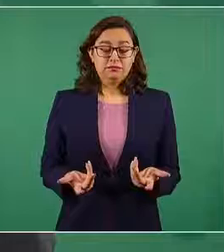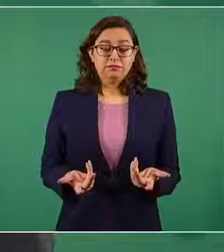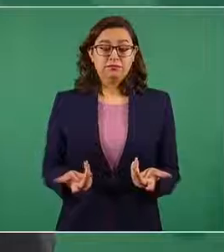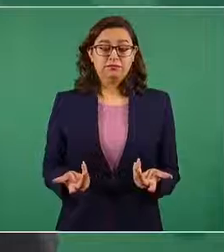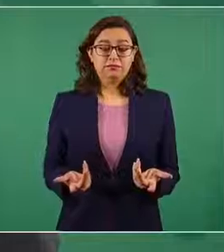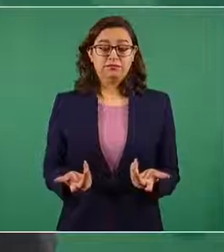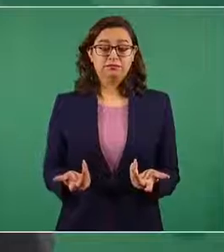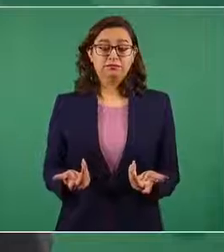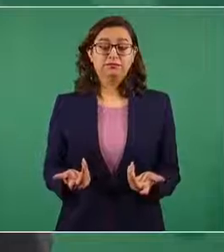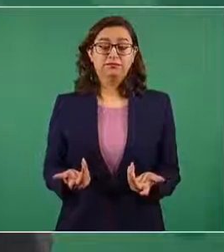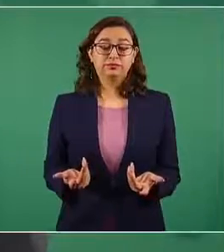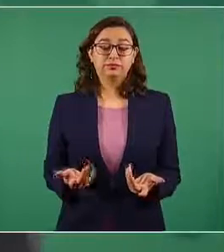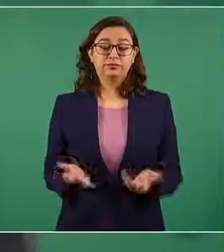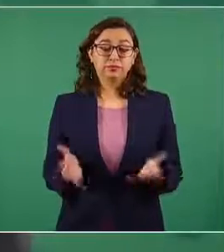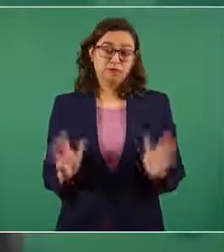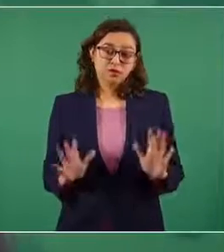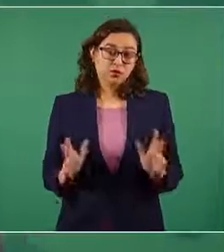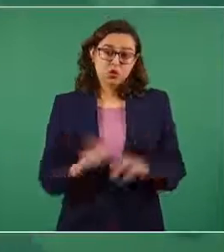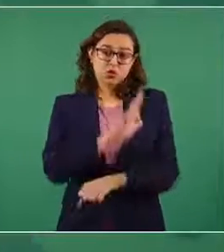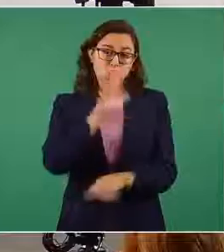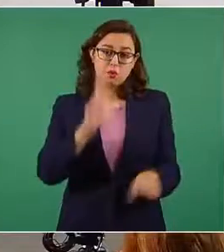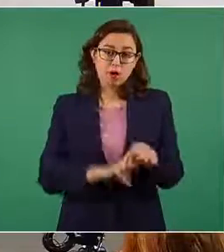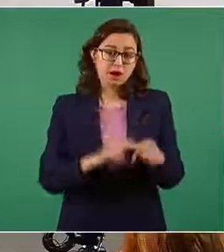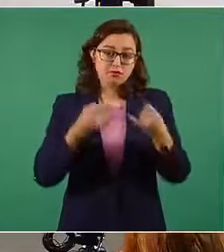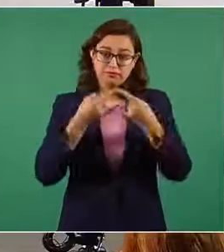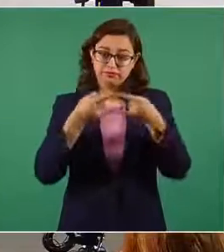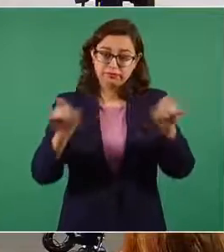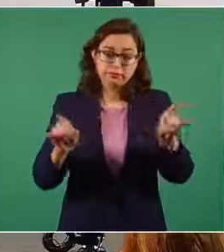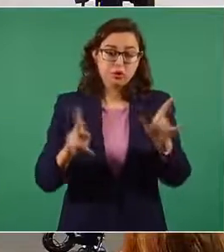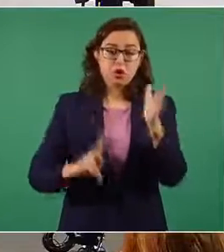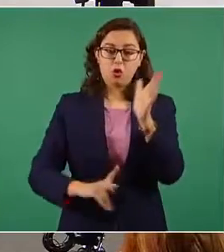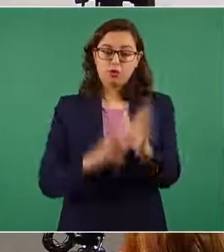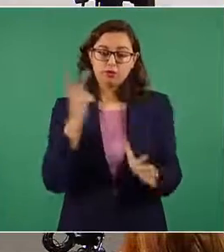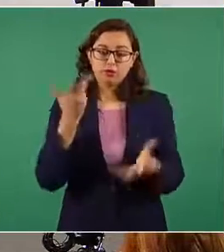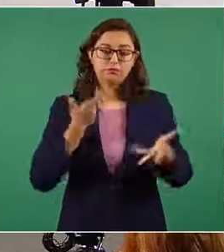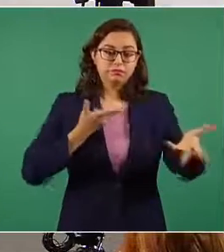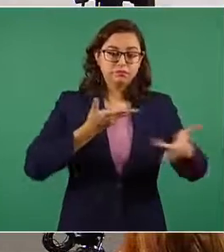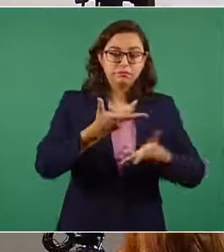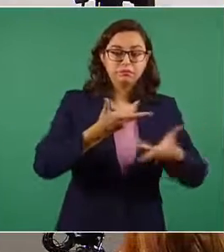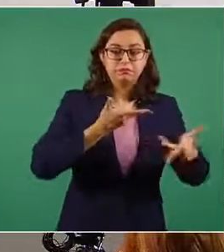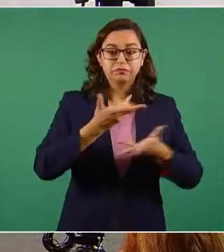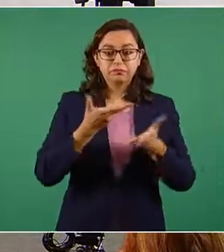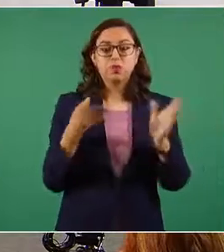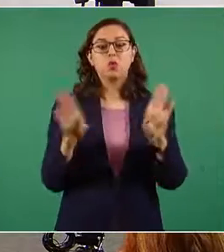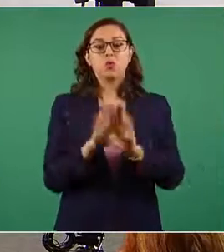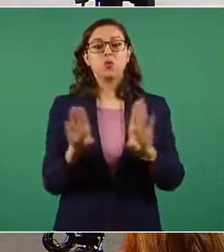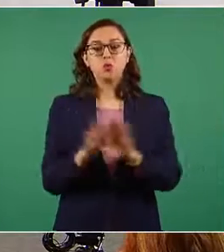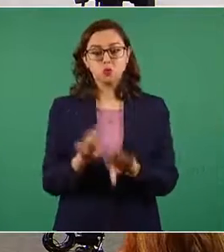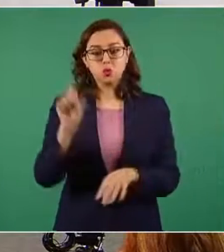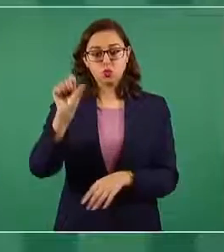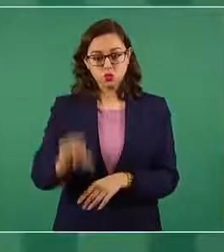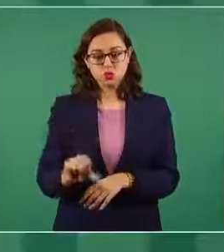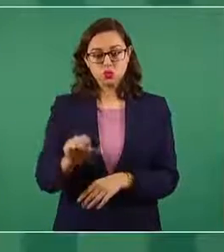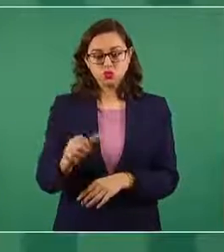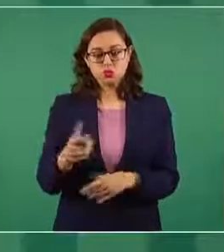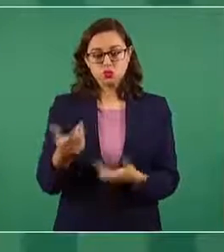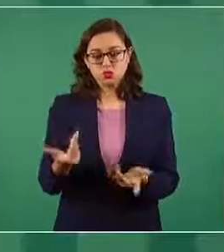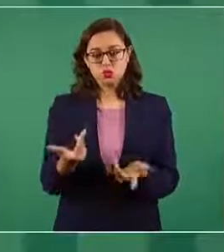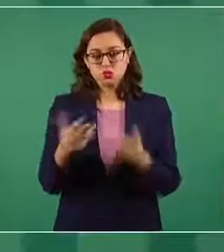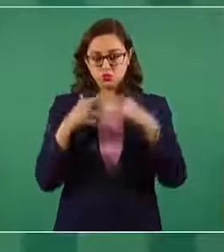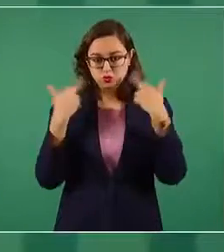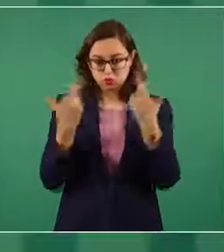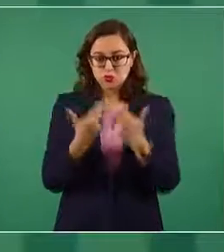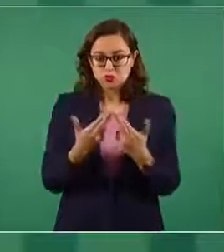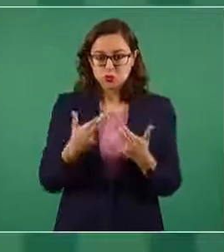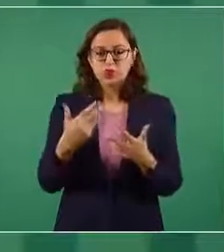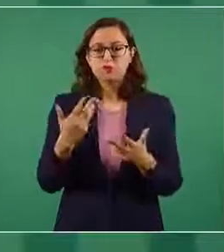actividad o un flujo normal. Eso es lo que se quiere hoy también conocer. Ya se tuvo una reunión, hoy vendría siendo pues una reunión más,